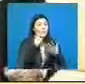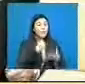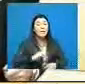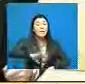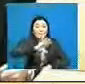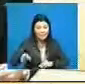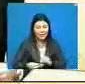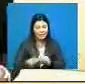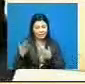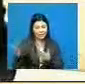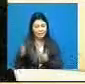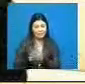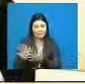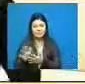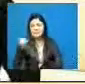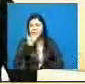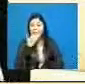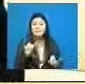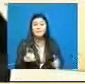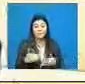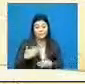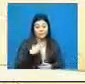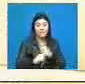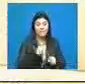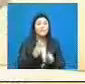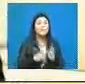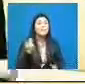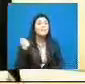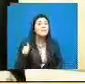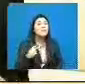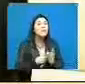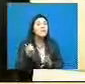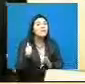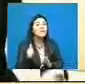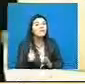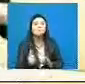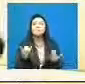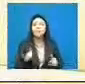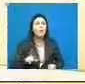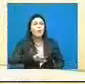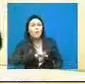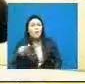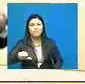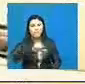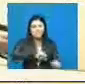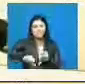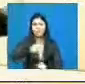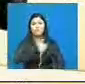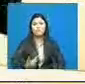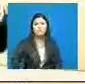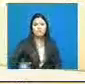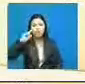más, senador Duque. Entrado ya en el año 2010, antes del cambio de gobierno, en una decisión que califico